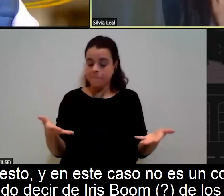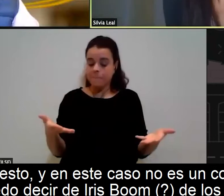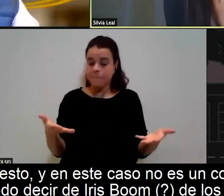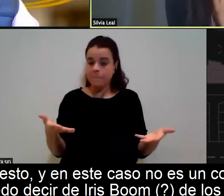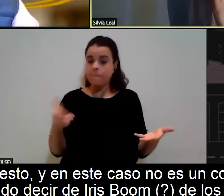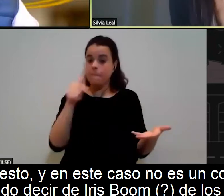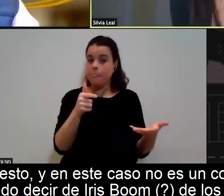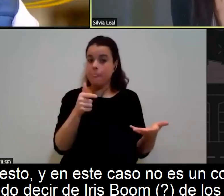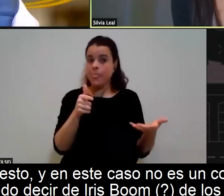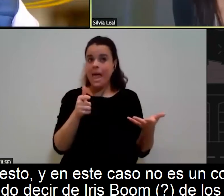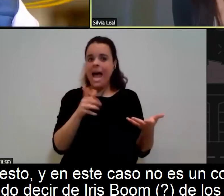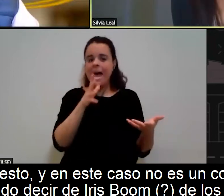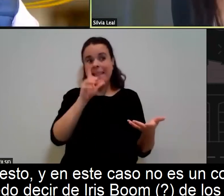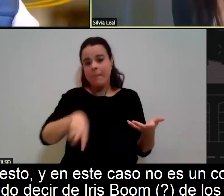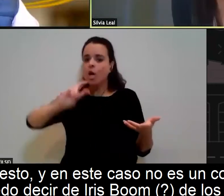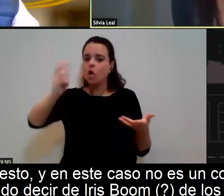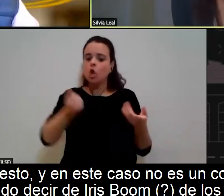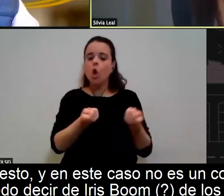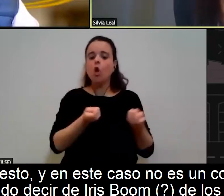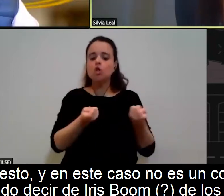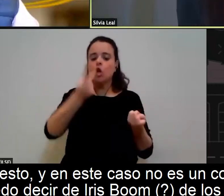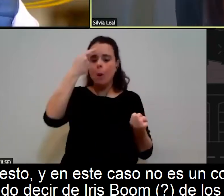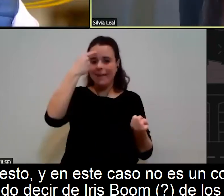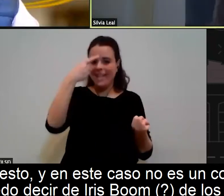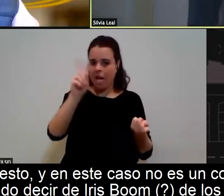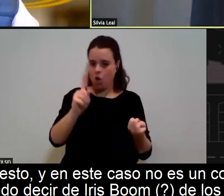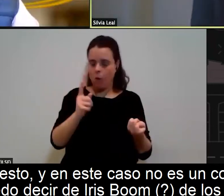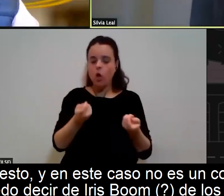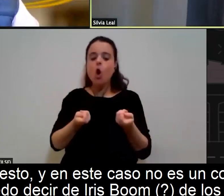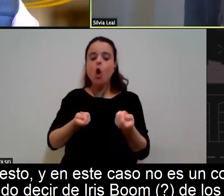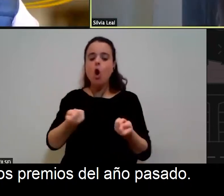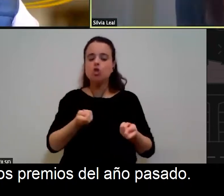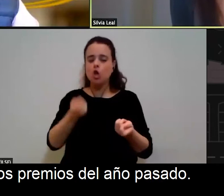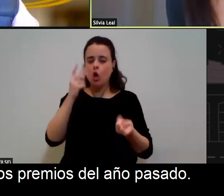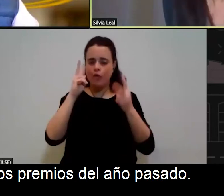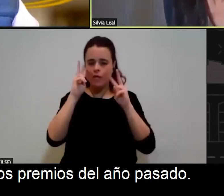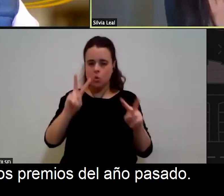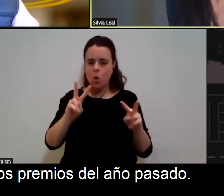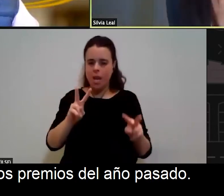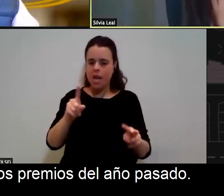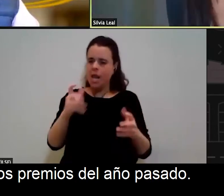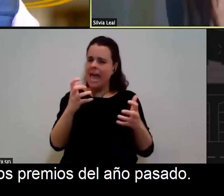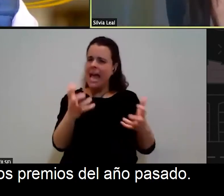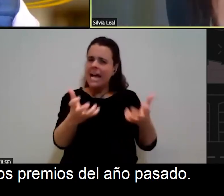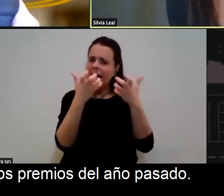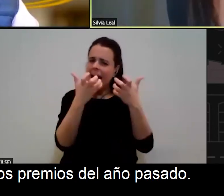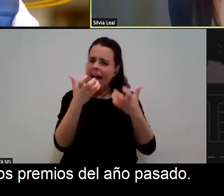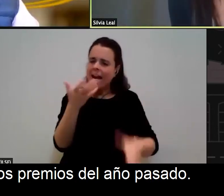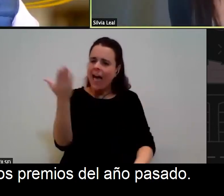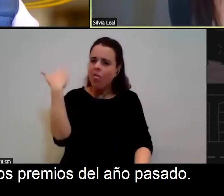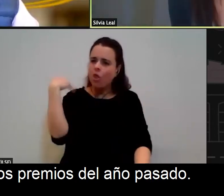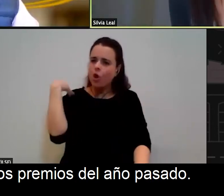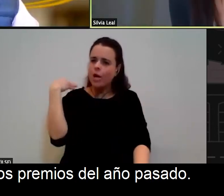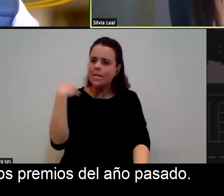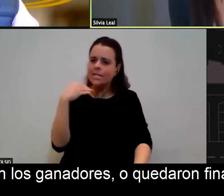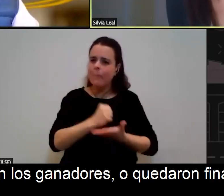control mental, sino visual, ¿qué te puedo decir de Iris Bond, de los ganadores, eran los ganadores o de los premios